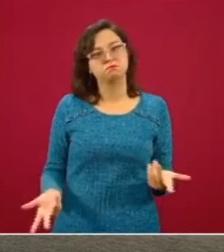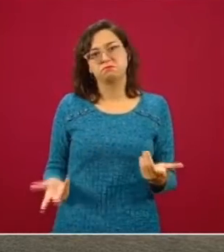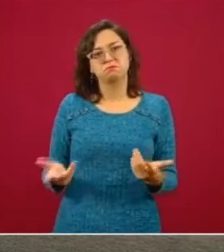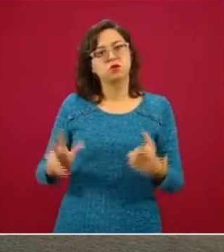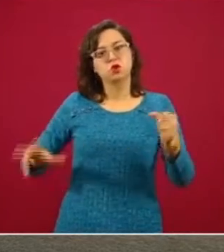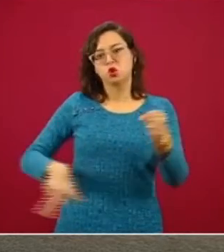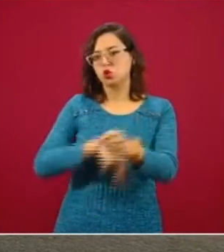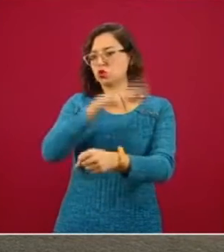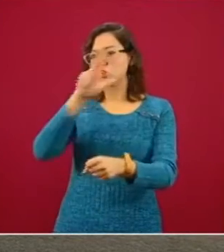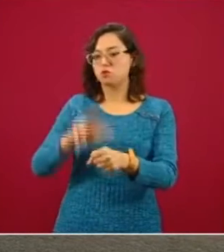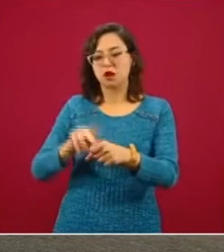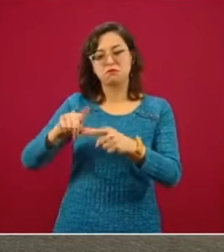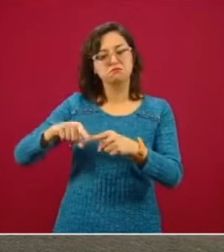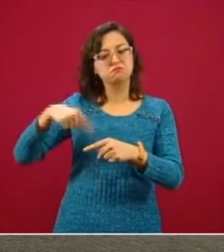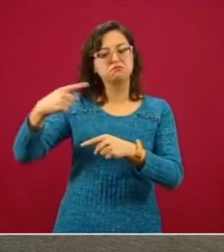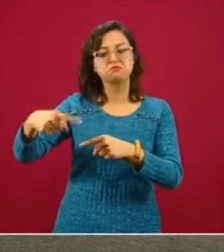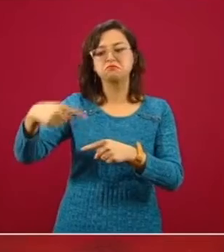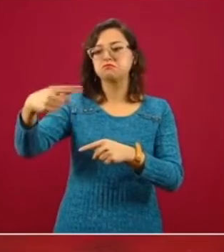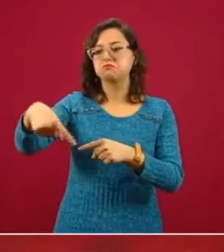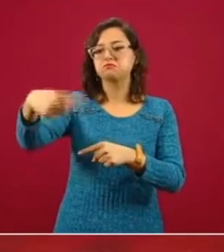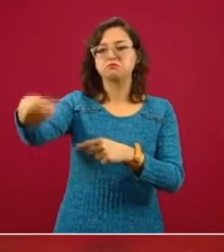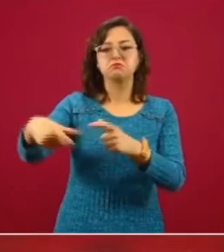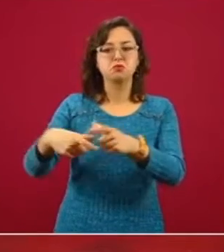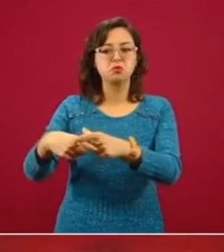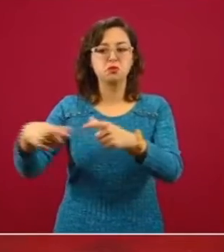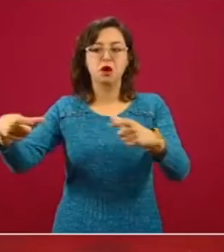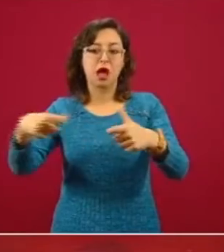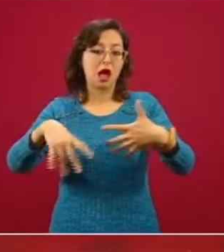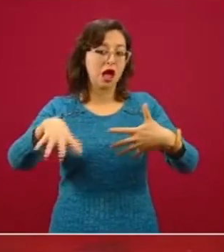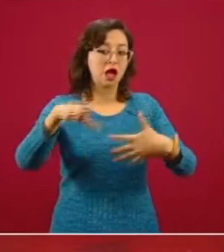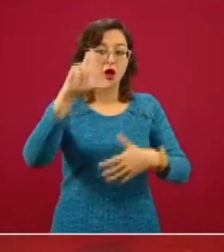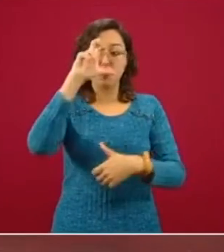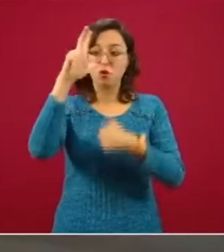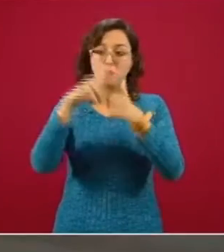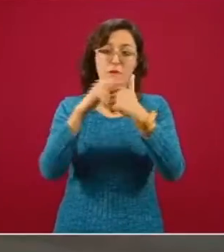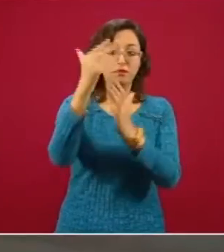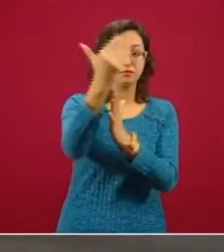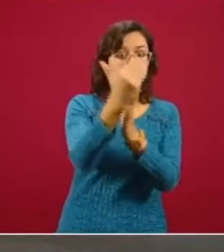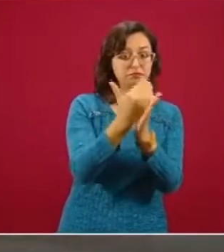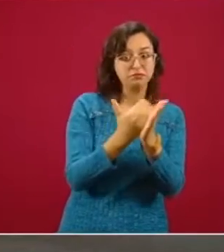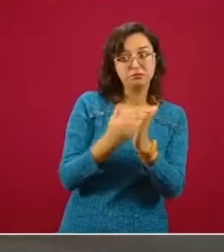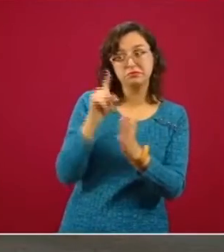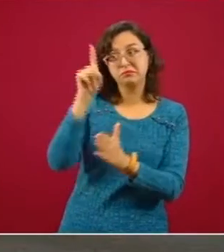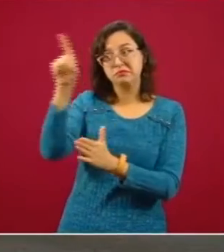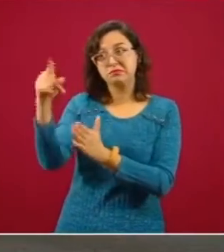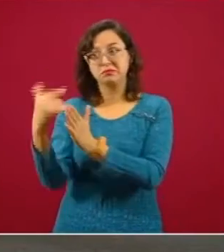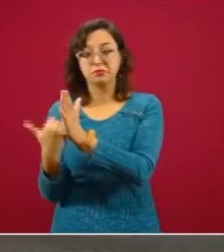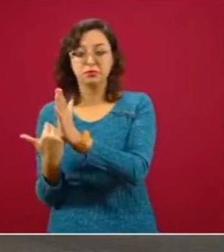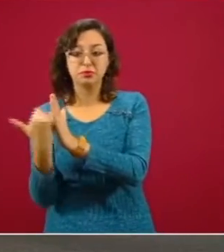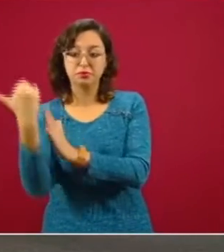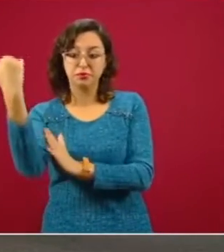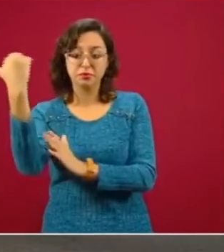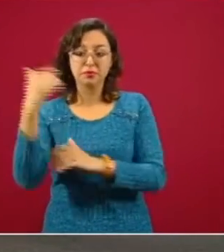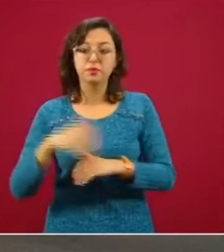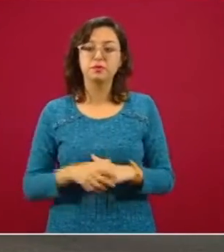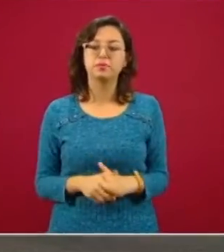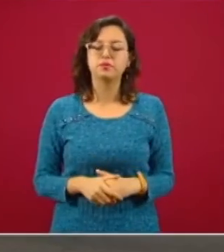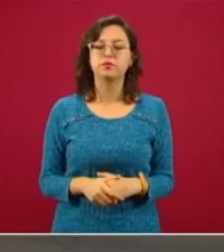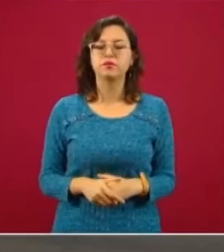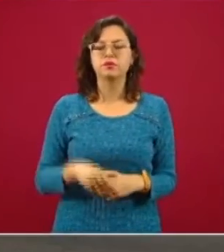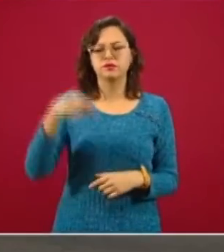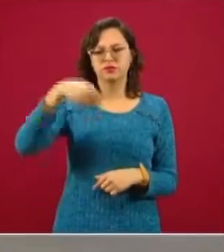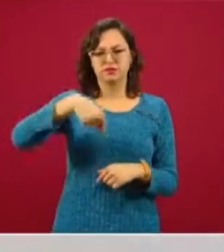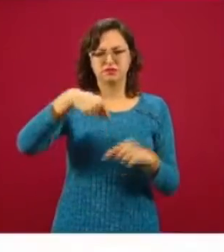entidades más afectadas tras 49 días de la implementación de la jornada nacional de sal a distancia cuando vemos los números en